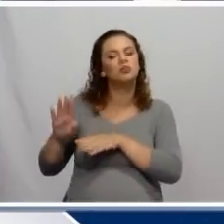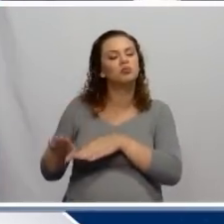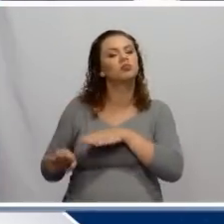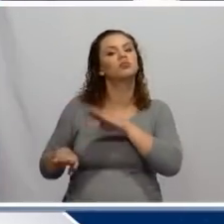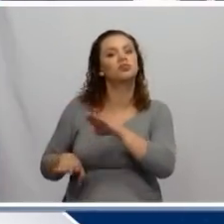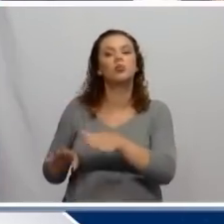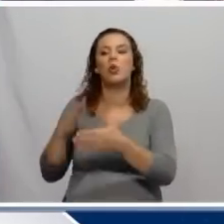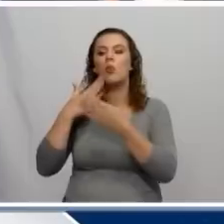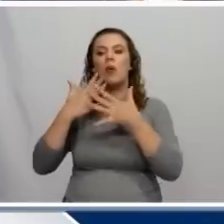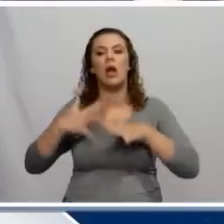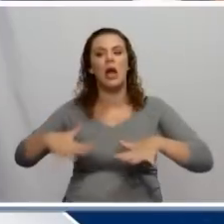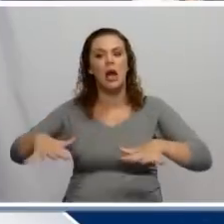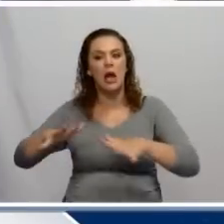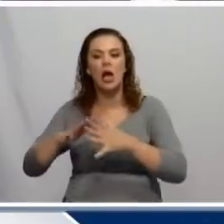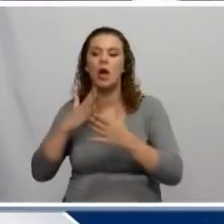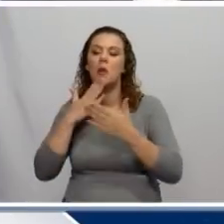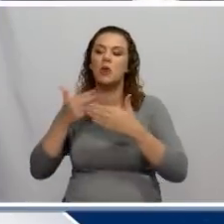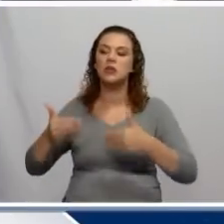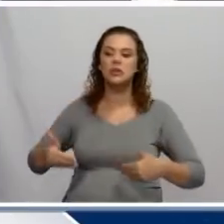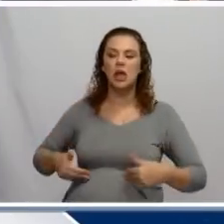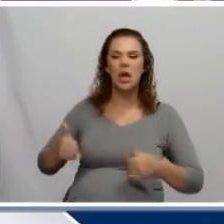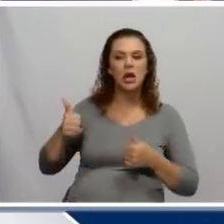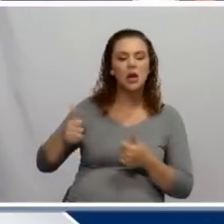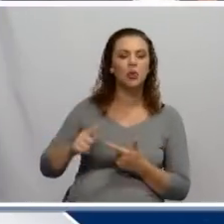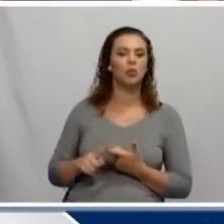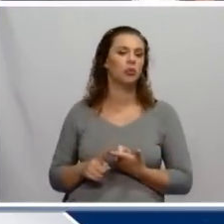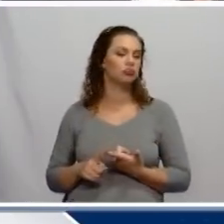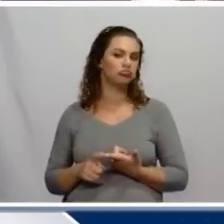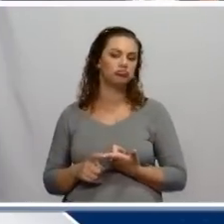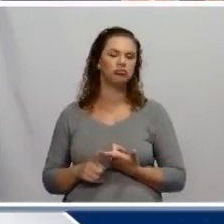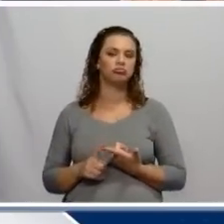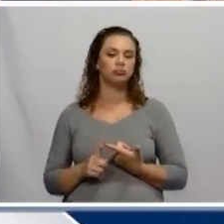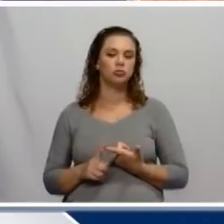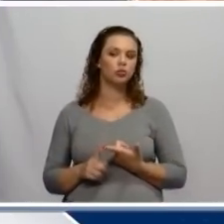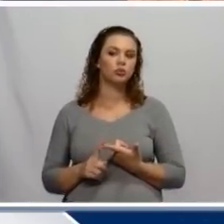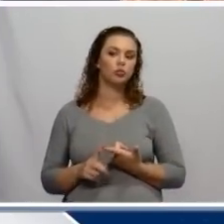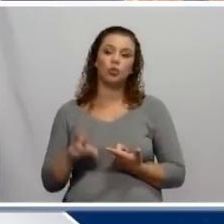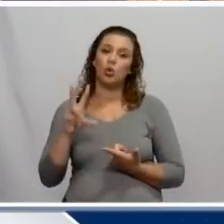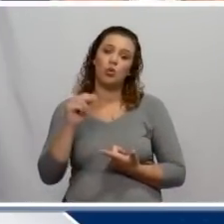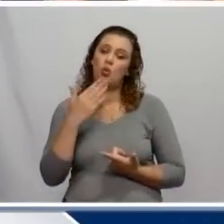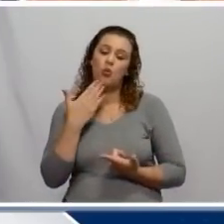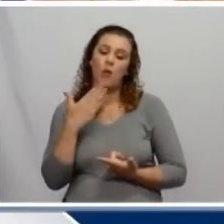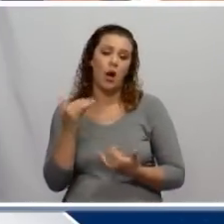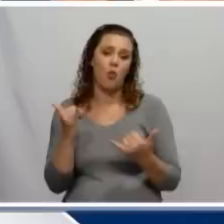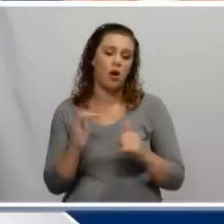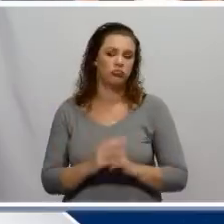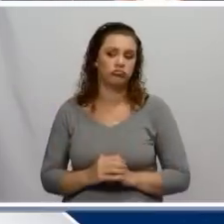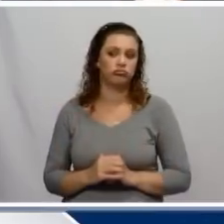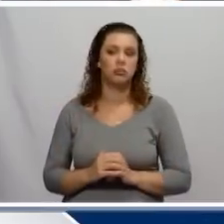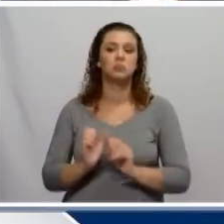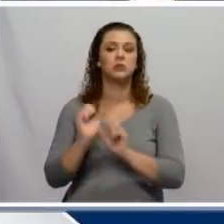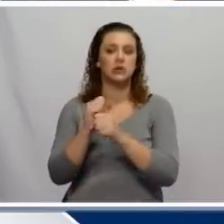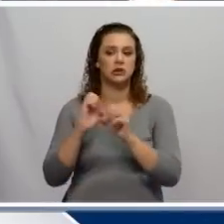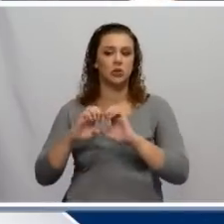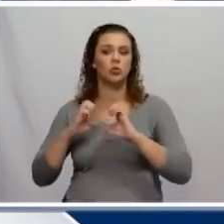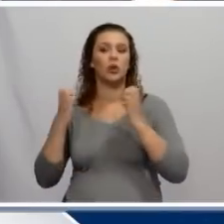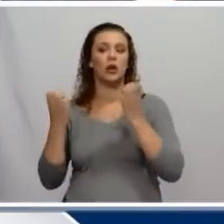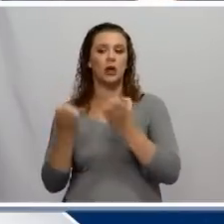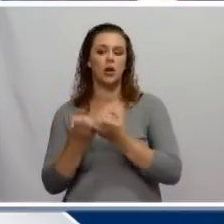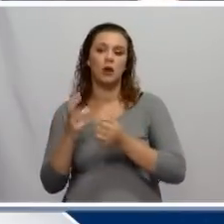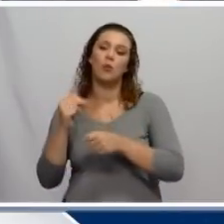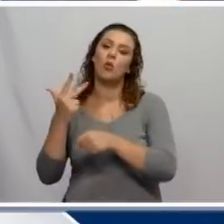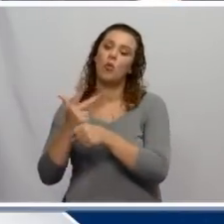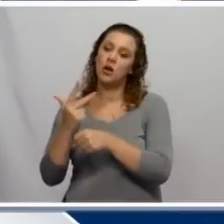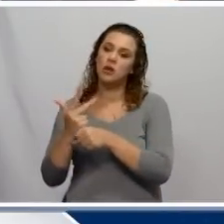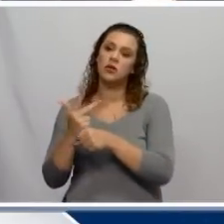buen ambiente buen ambiente con el técnico no está jugando mal o sea no porque está haciendo equipo y